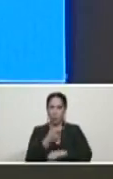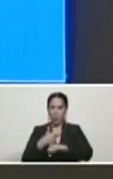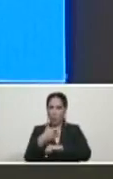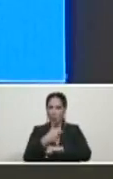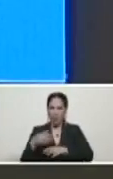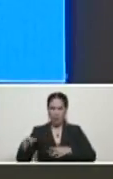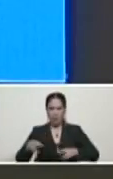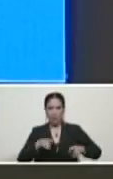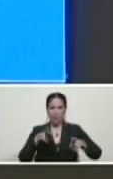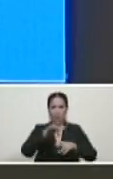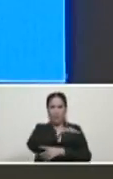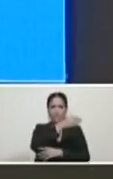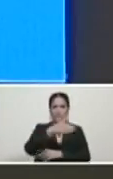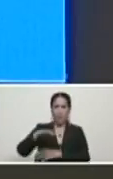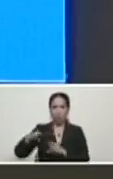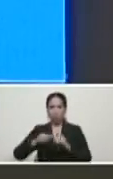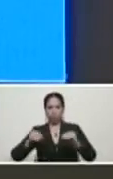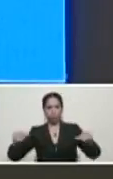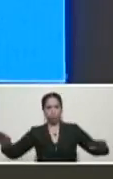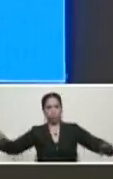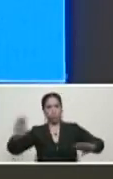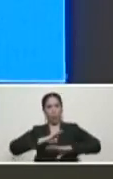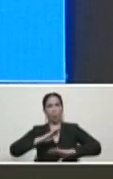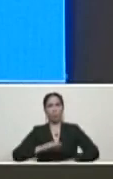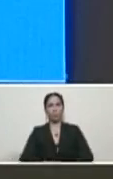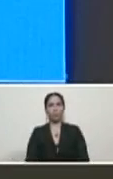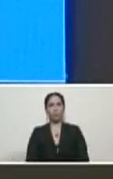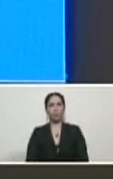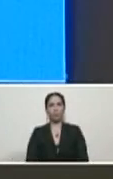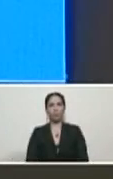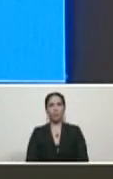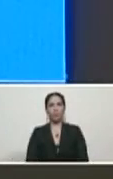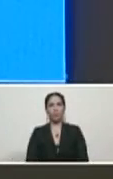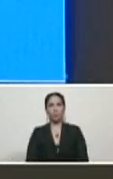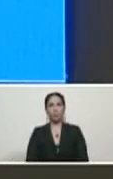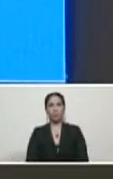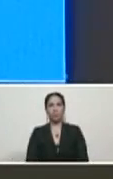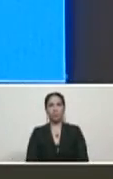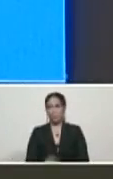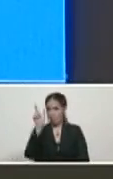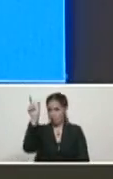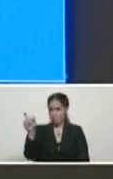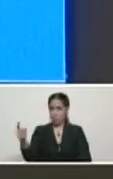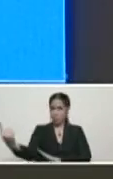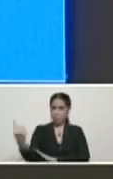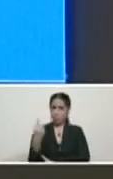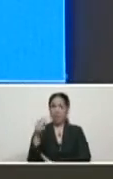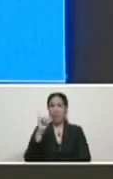sus mares y su territorio. El agente estadounidense Irving había venido